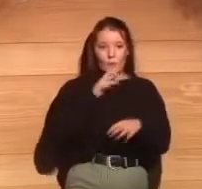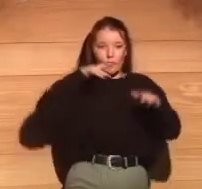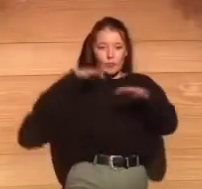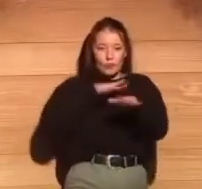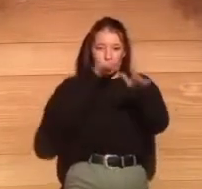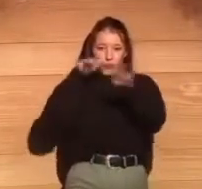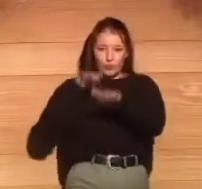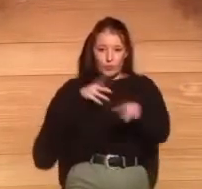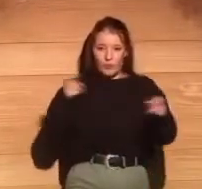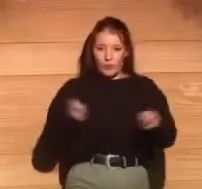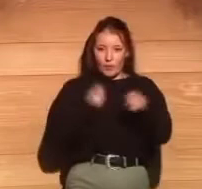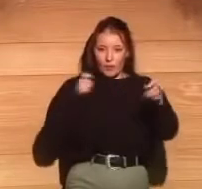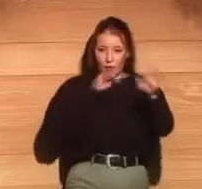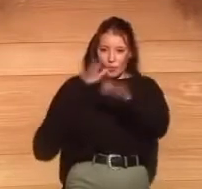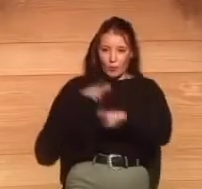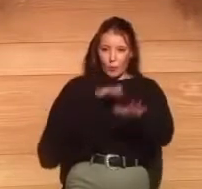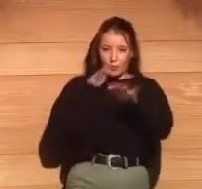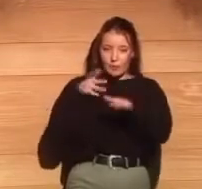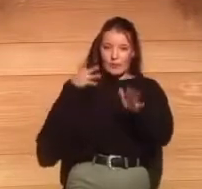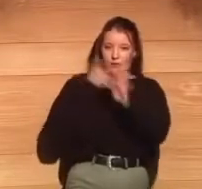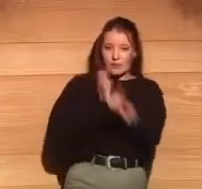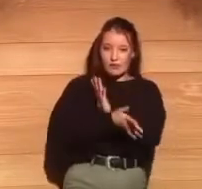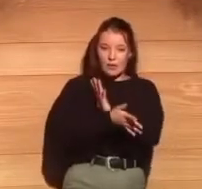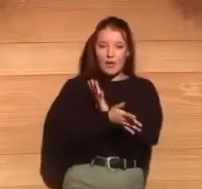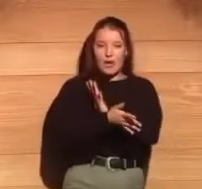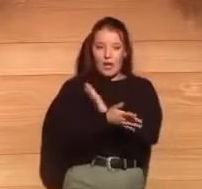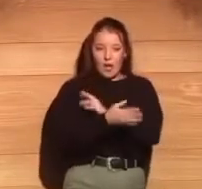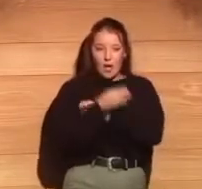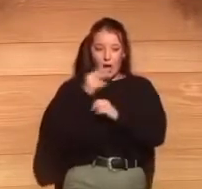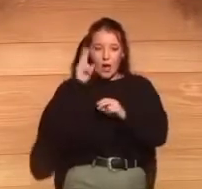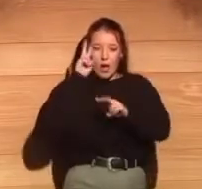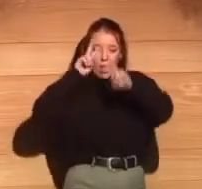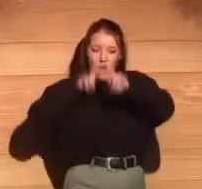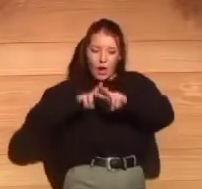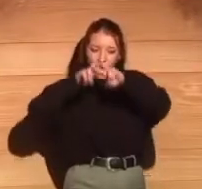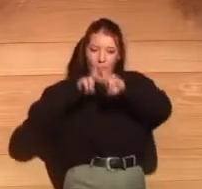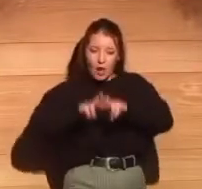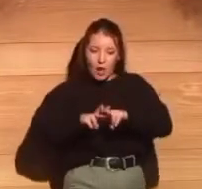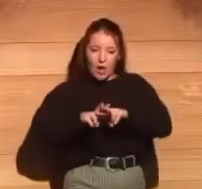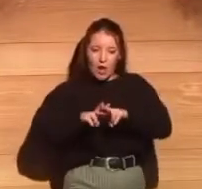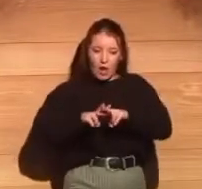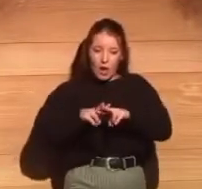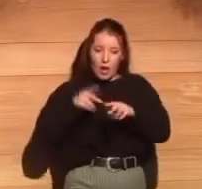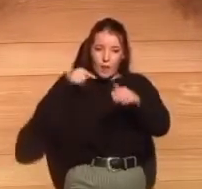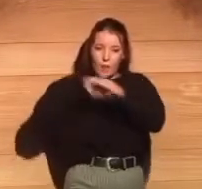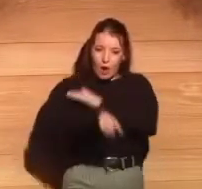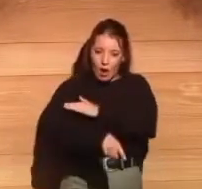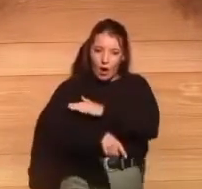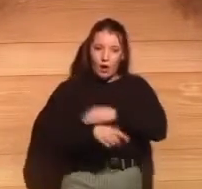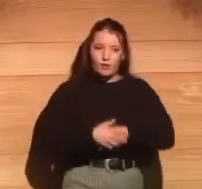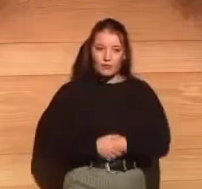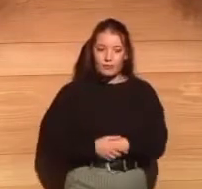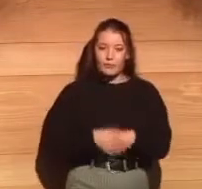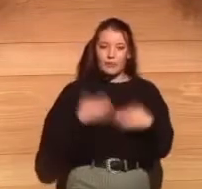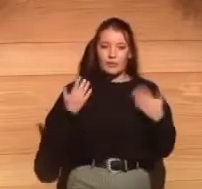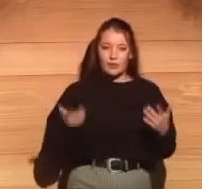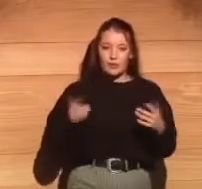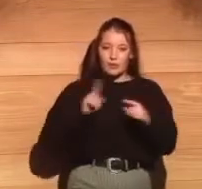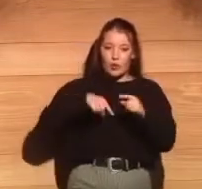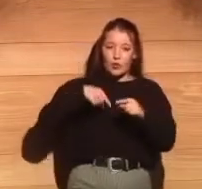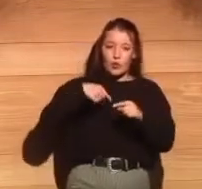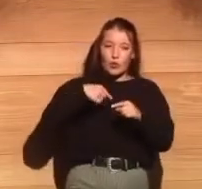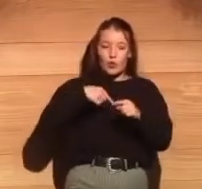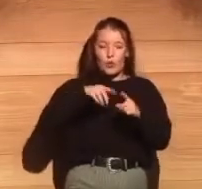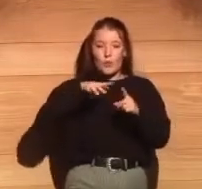abrir grietas, sino encontrar las grietas, ¿no? Y meterse en ellas. Entonces, ¿cuáles son las precondiciones que tienen que afectar a una